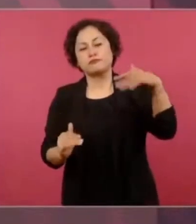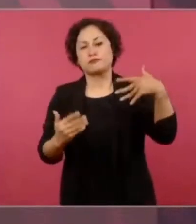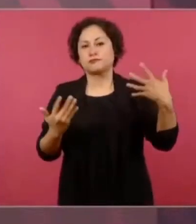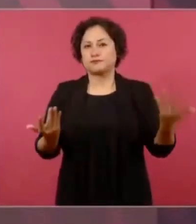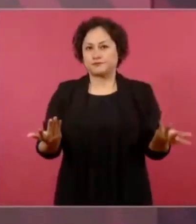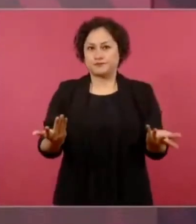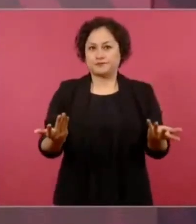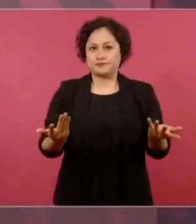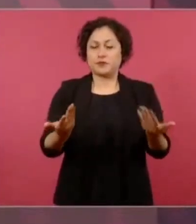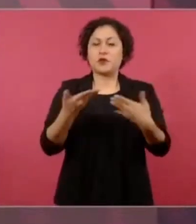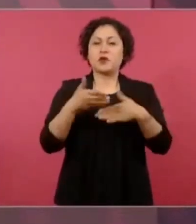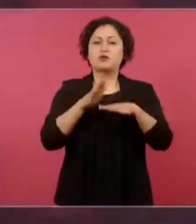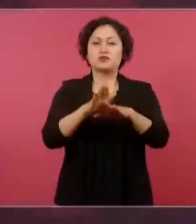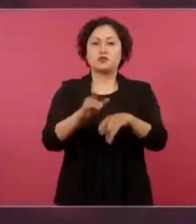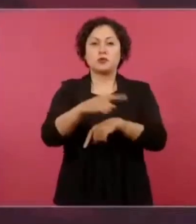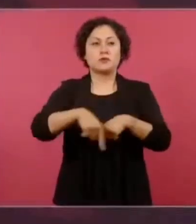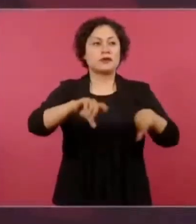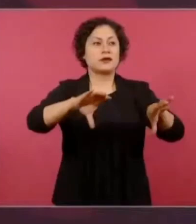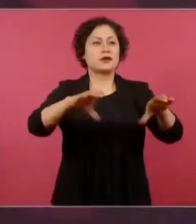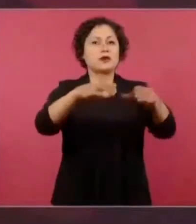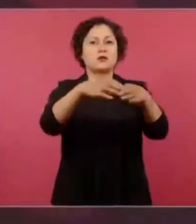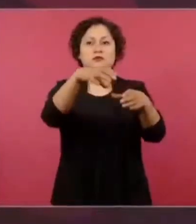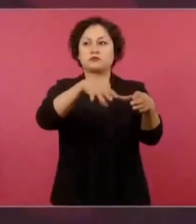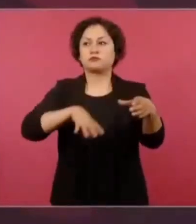minorías que acumulan